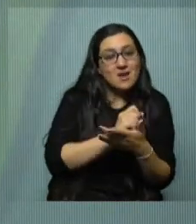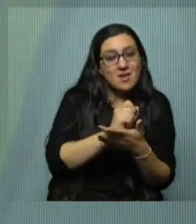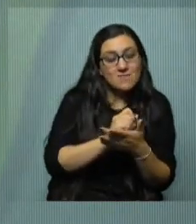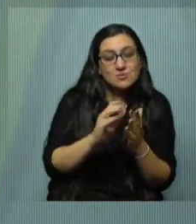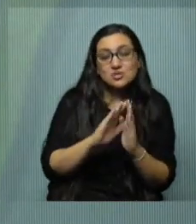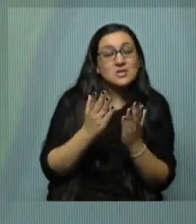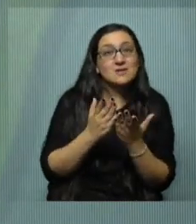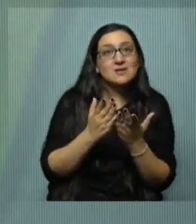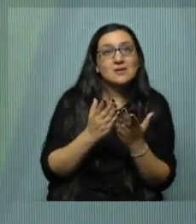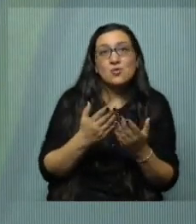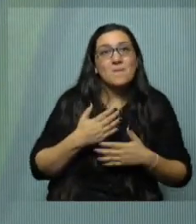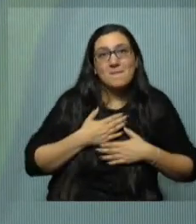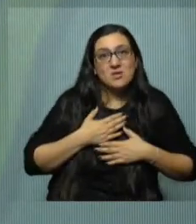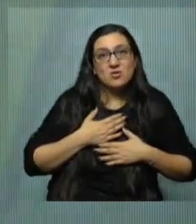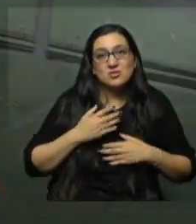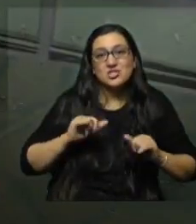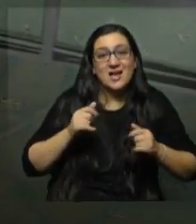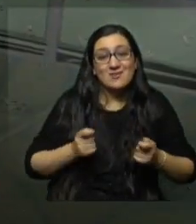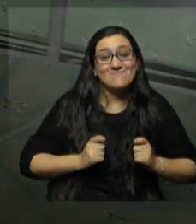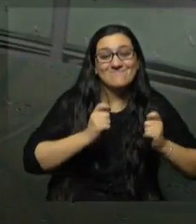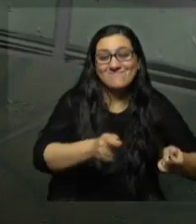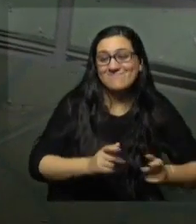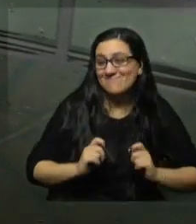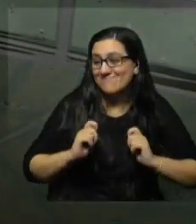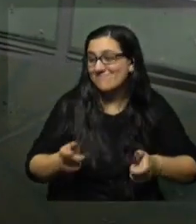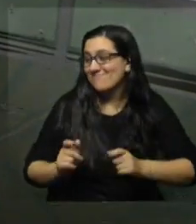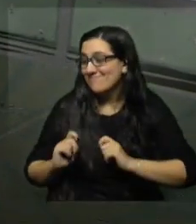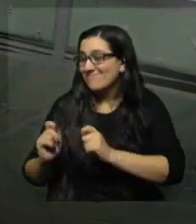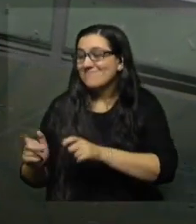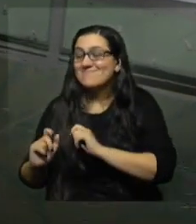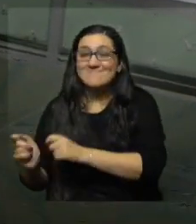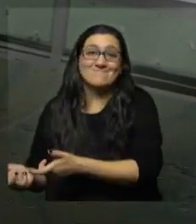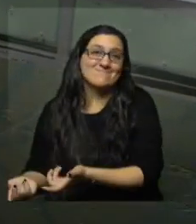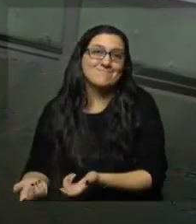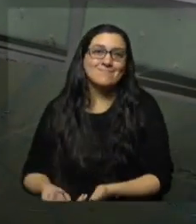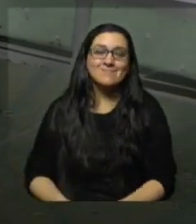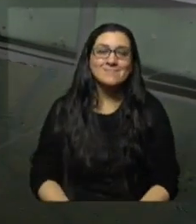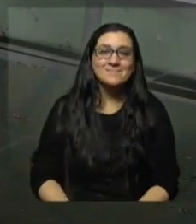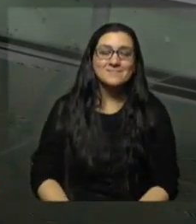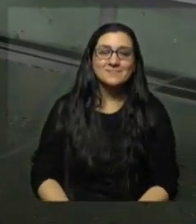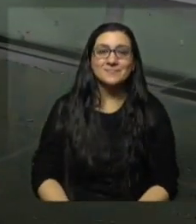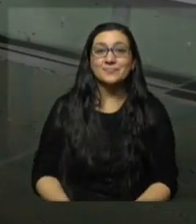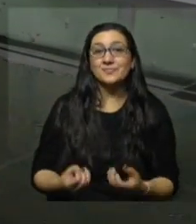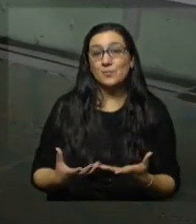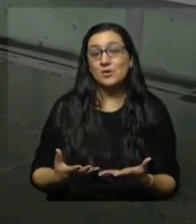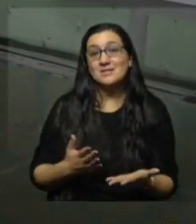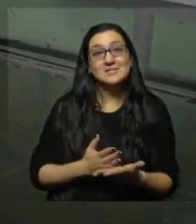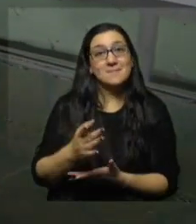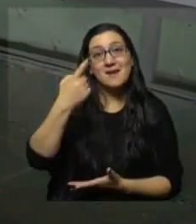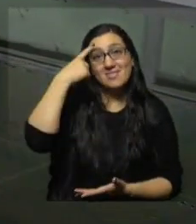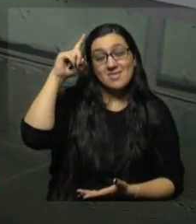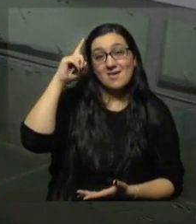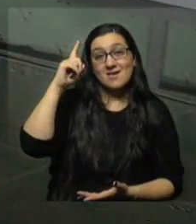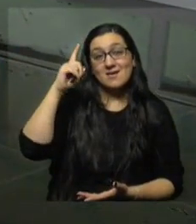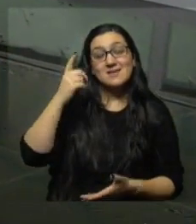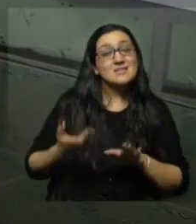uno, sino que ya enseguida empieza a ser de los que se van apropiando de ese libro y bueno, y siempre la intención es de que sean